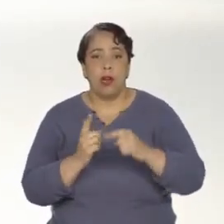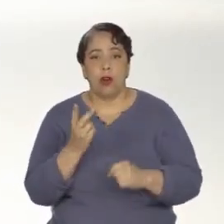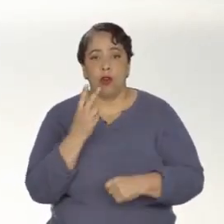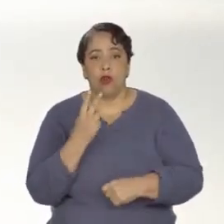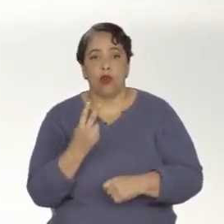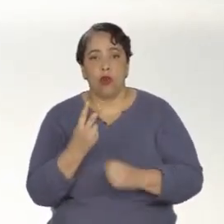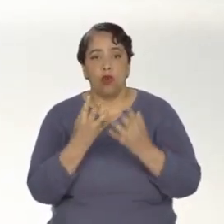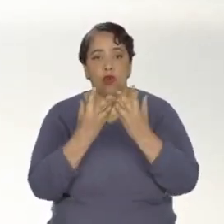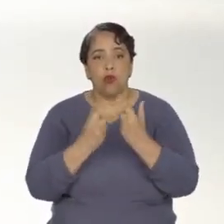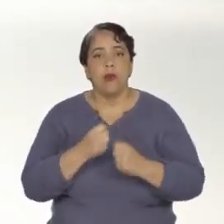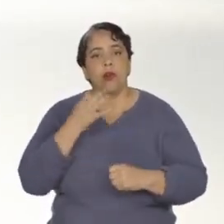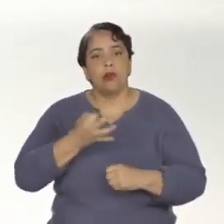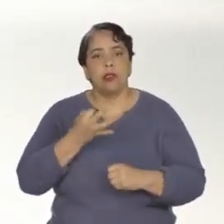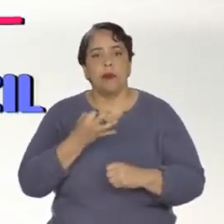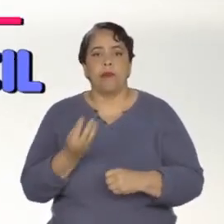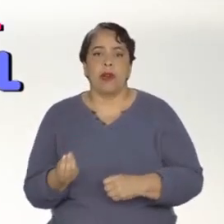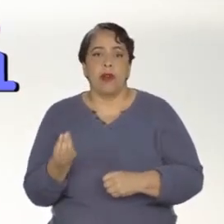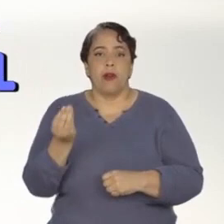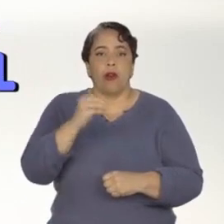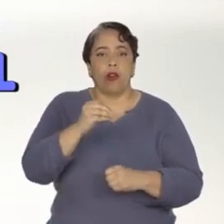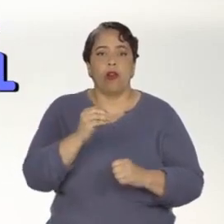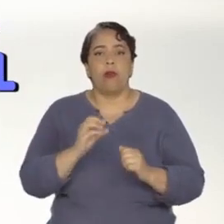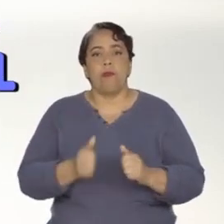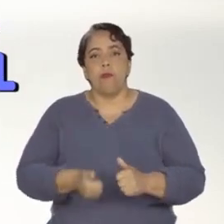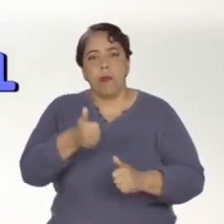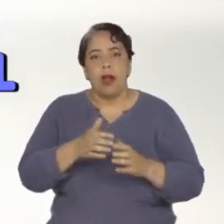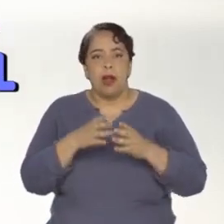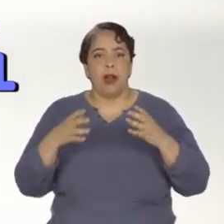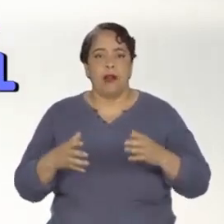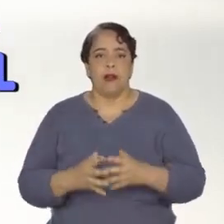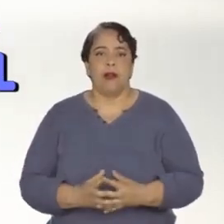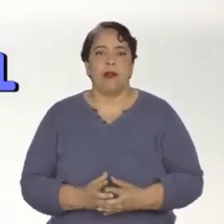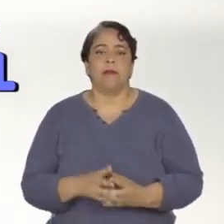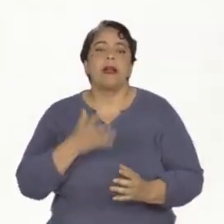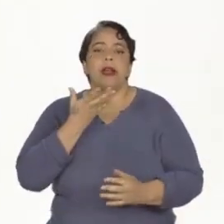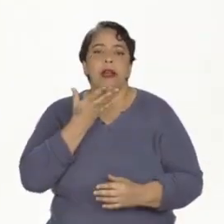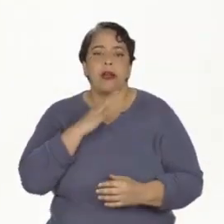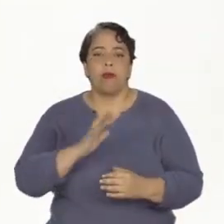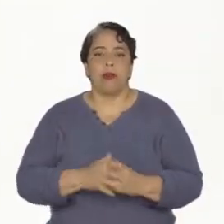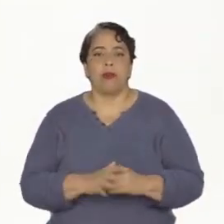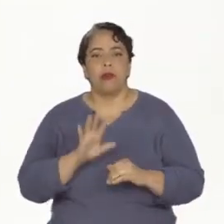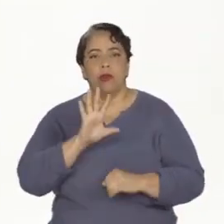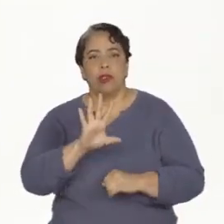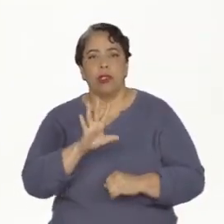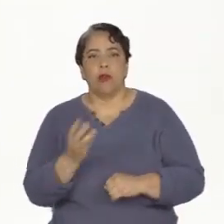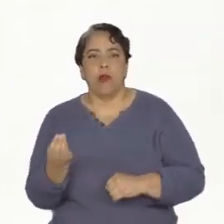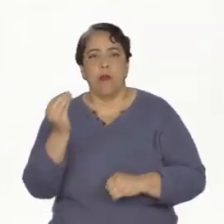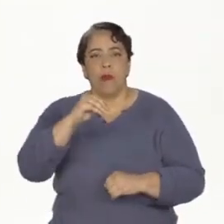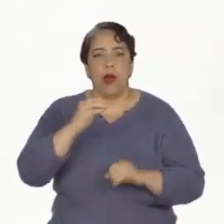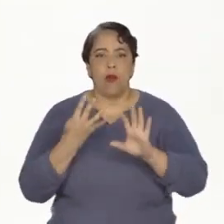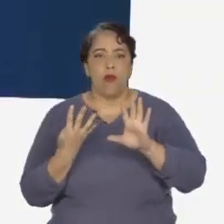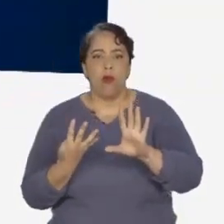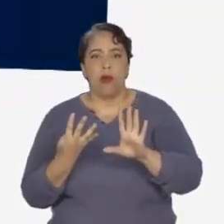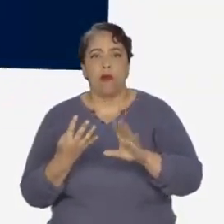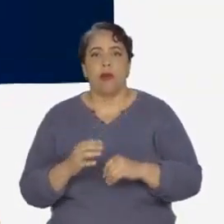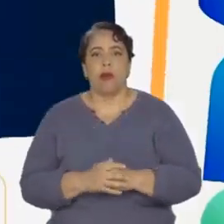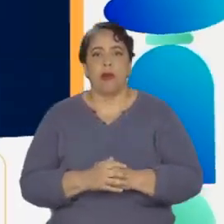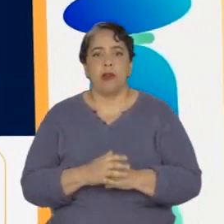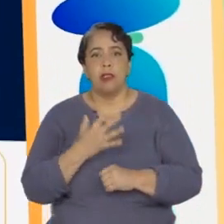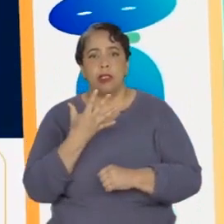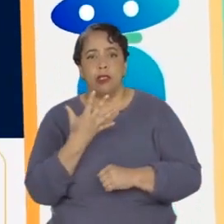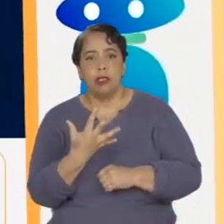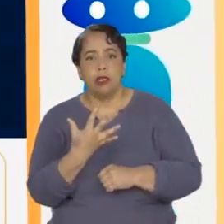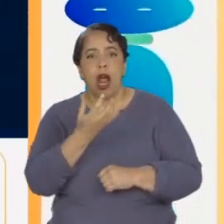sumar dos números, siempre es más fácil comenzar con el mayor. Por ejemplo, 5 más 9, si